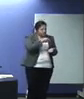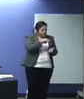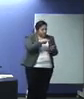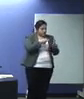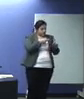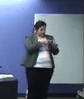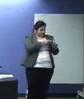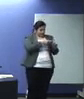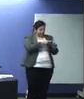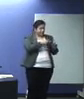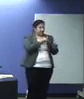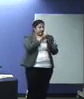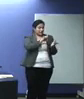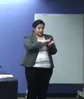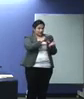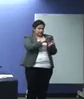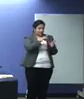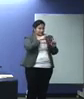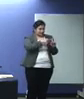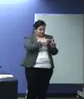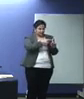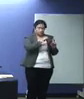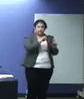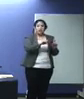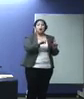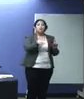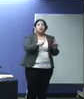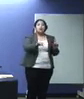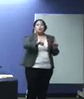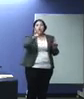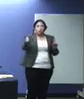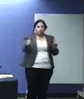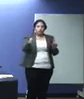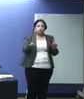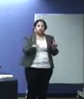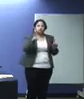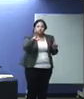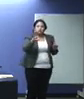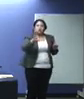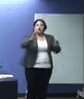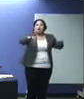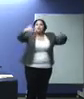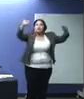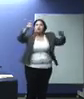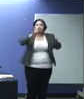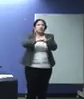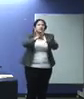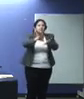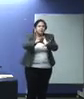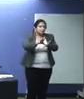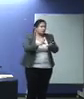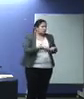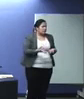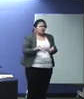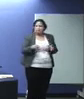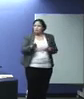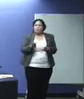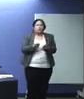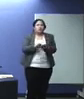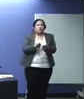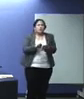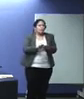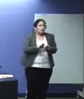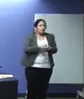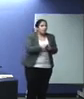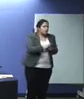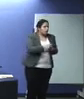y yo veía definiciones de discapacidad que las atribuyen al contexto y hay definiciones de discapacidad que las atribuyen a la relación. Dada